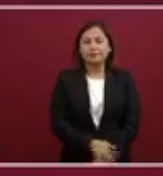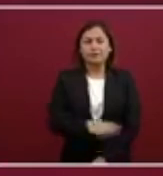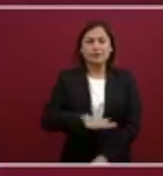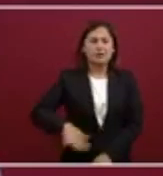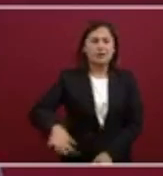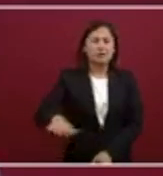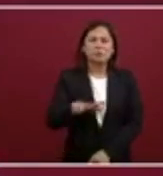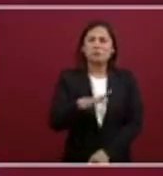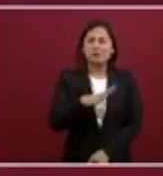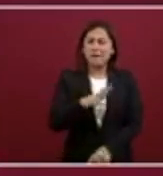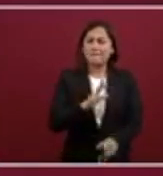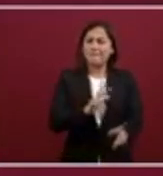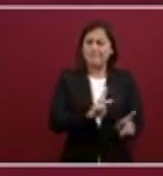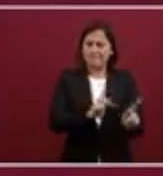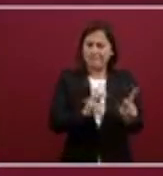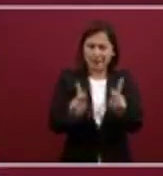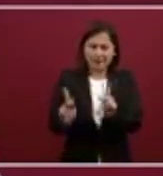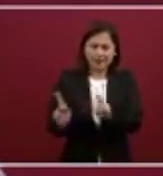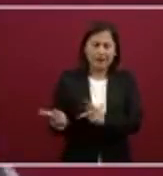playas,